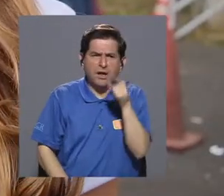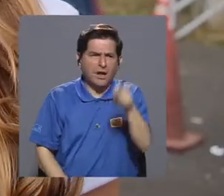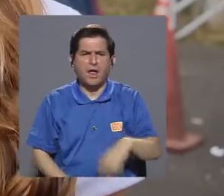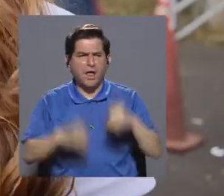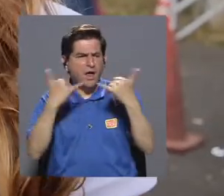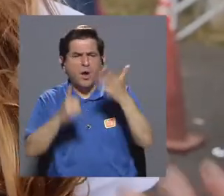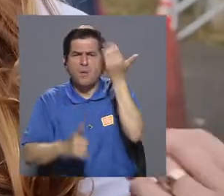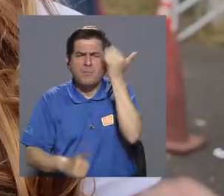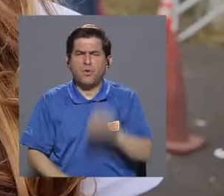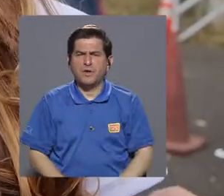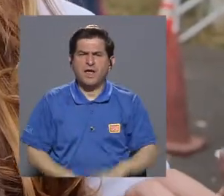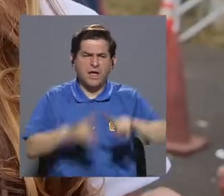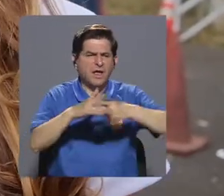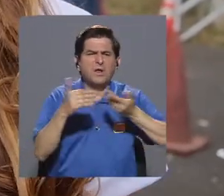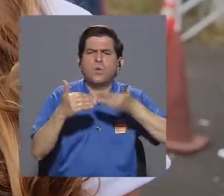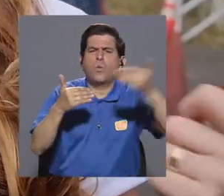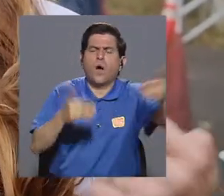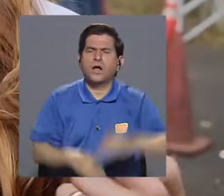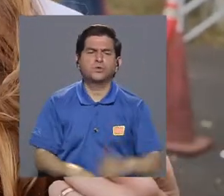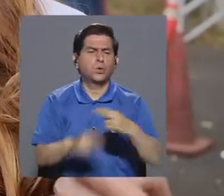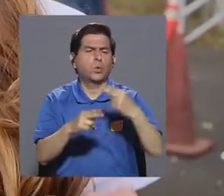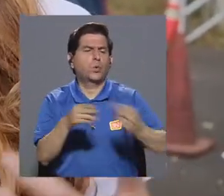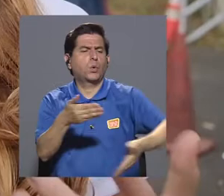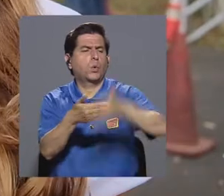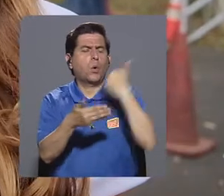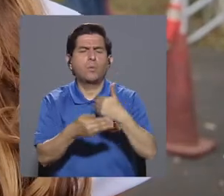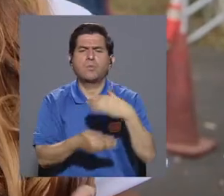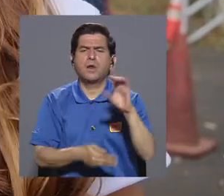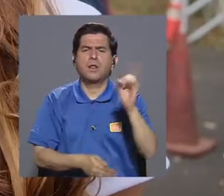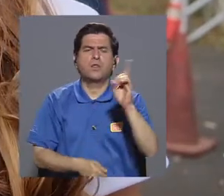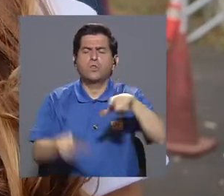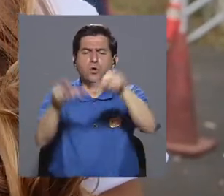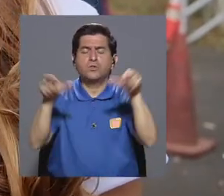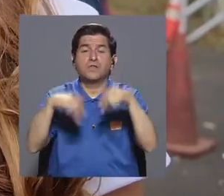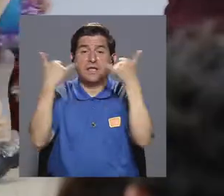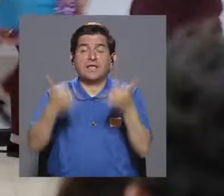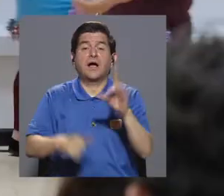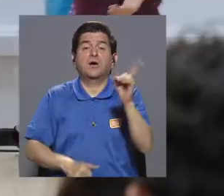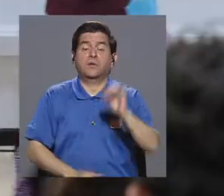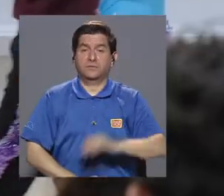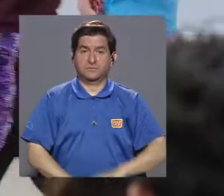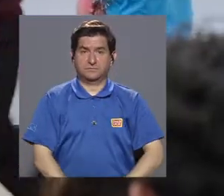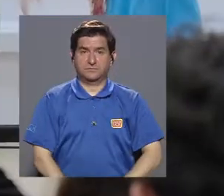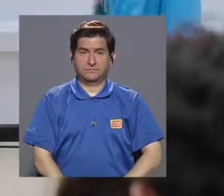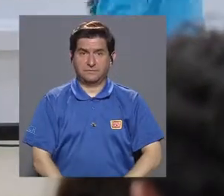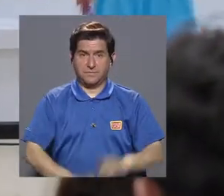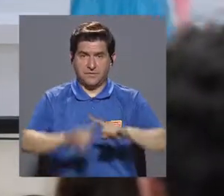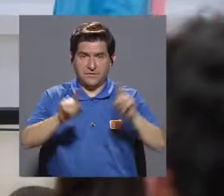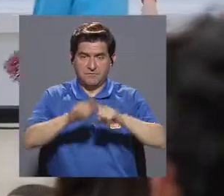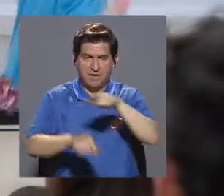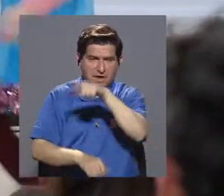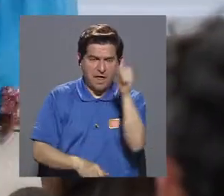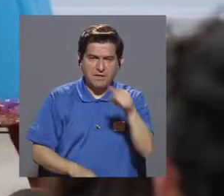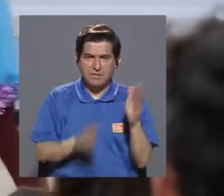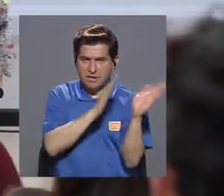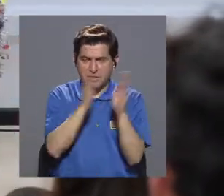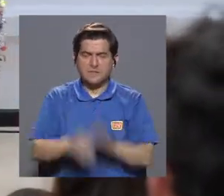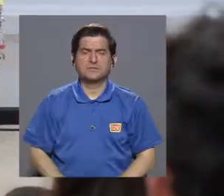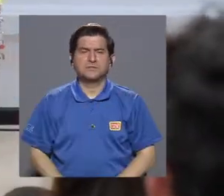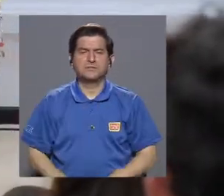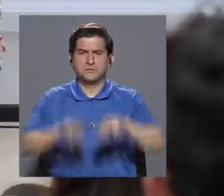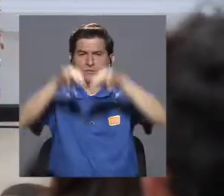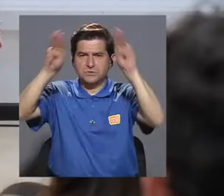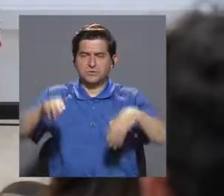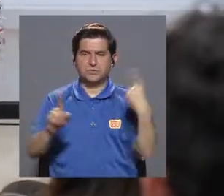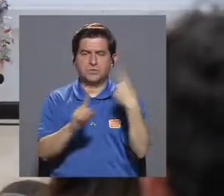esos juegos, hace cuánto dieron origen, en cómo se llamaban antes, dónde eran antes, dónde son ahora. Con varios meses de preparación, el Museo